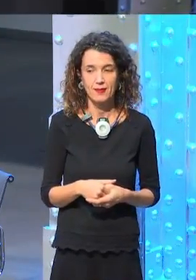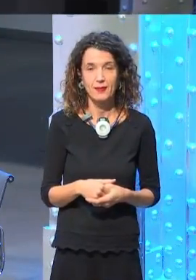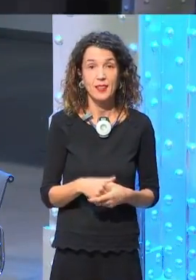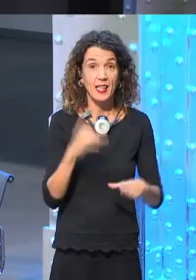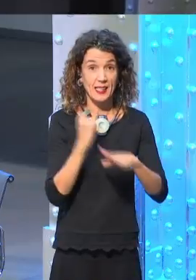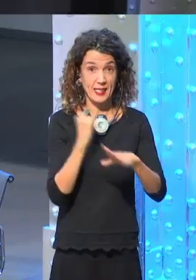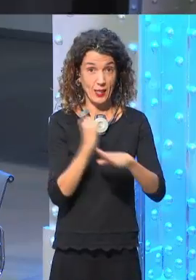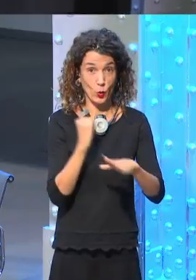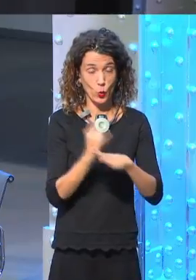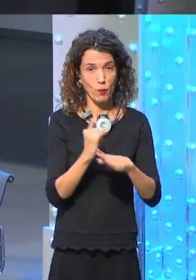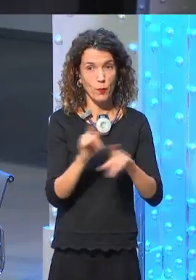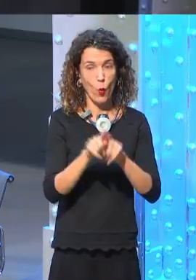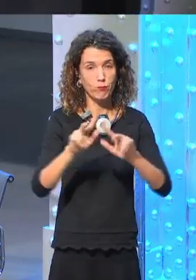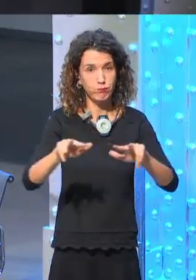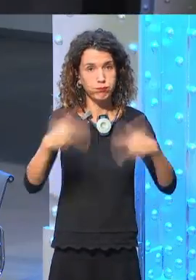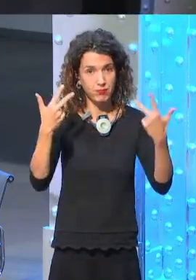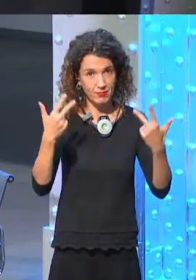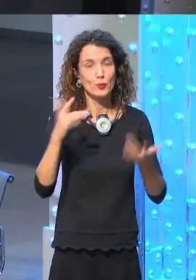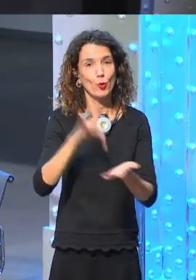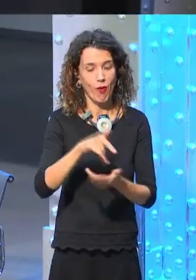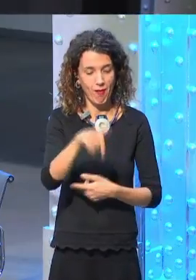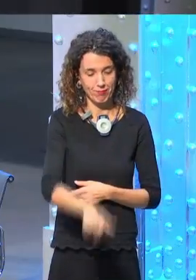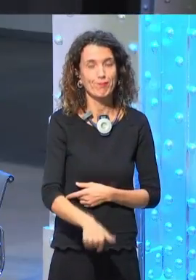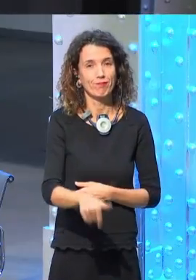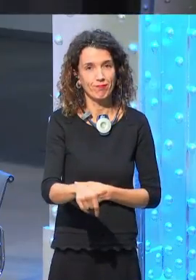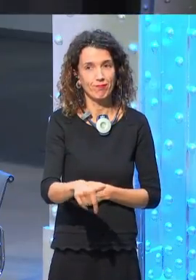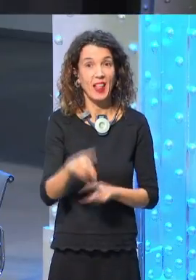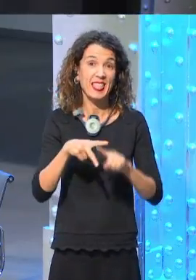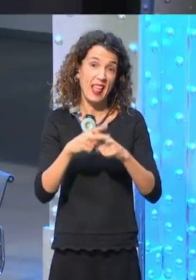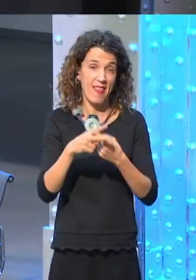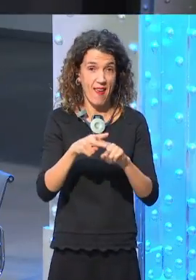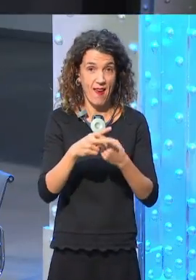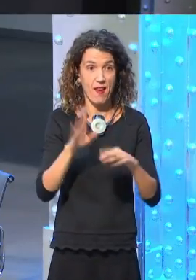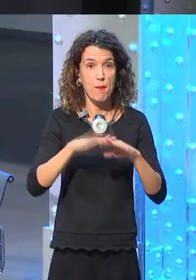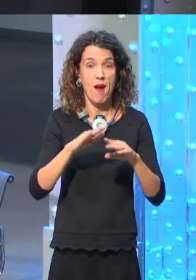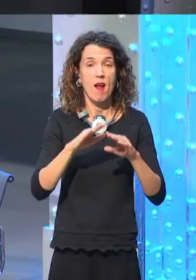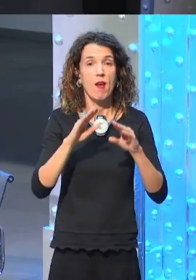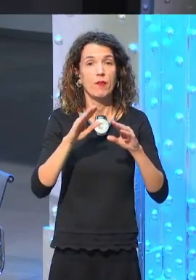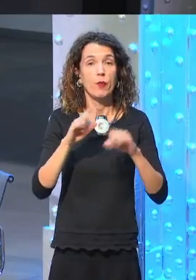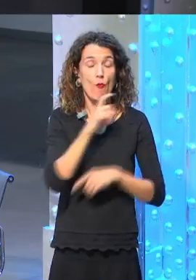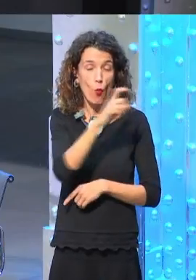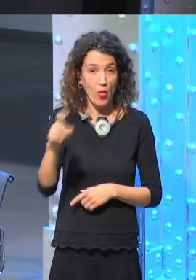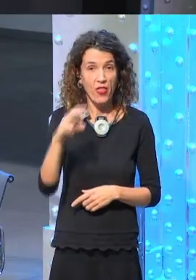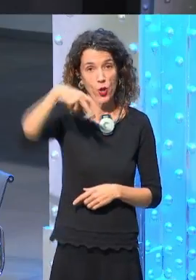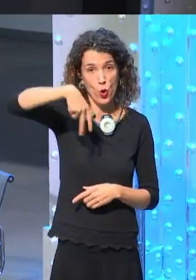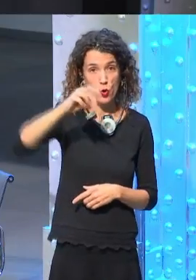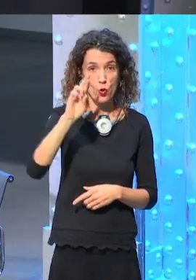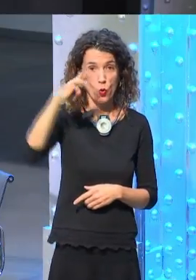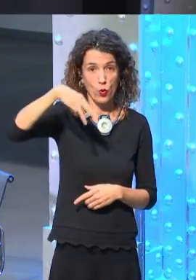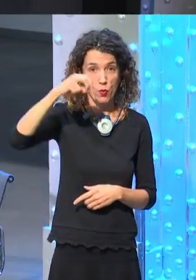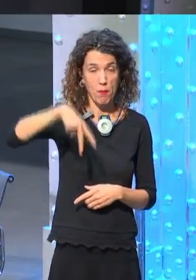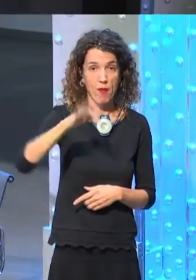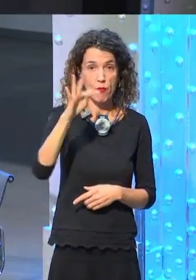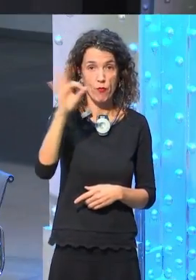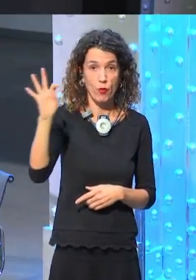al Instituto por haber permitido hacer este taller para la Fundación Norman Foster, que vamos a hacer